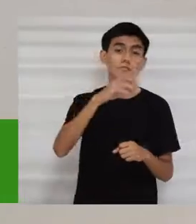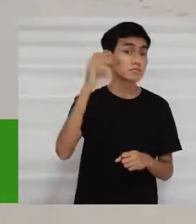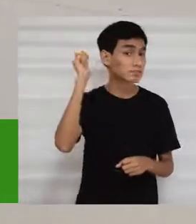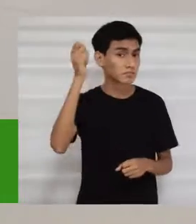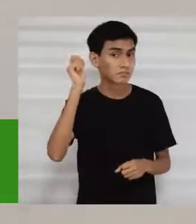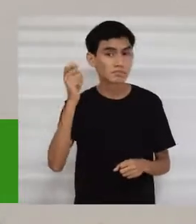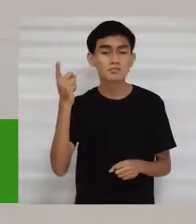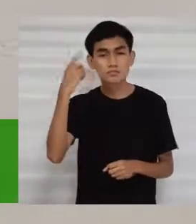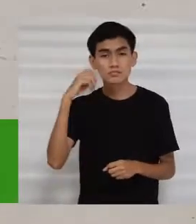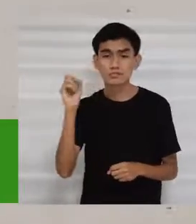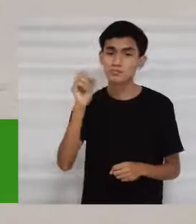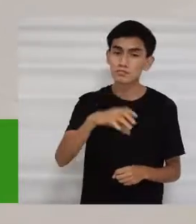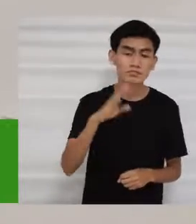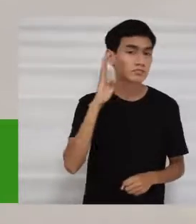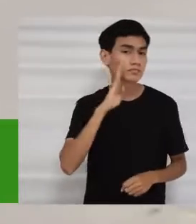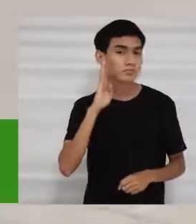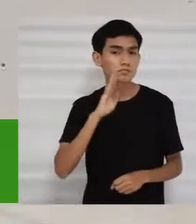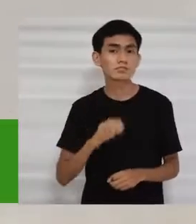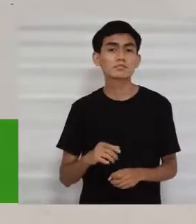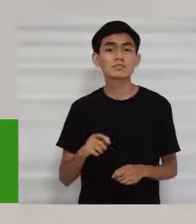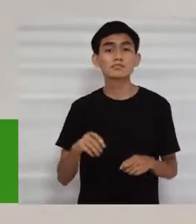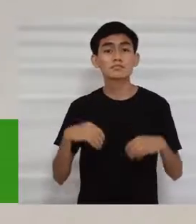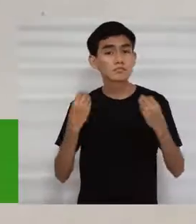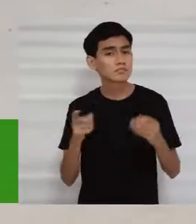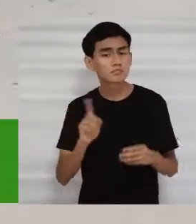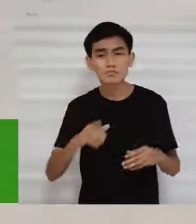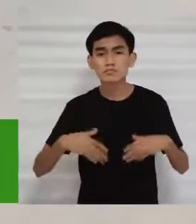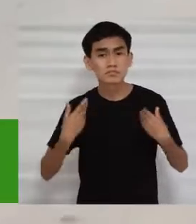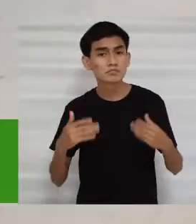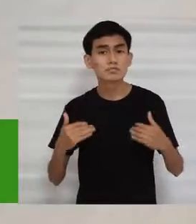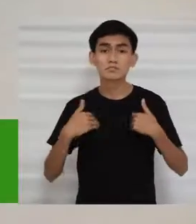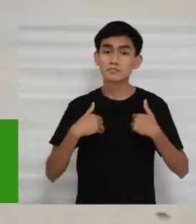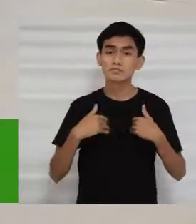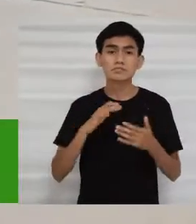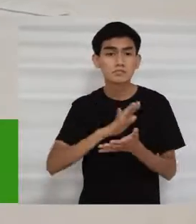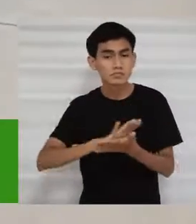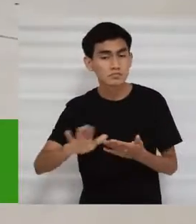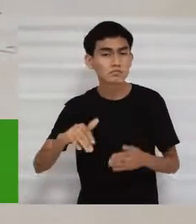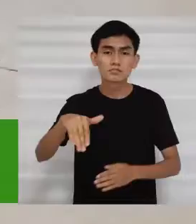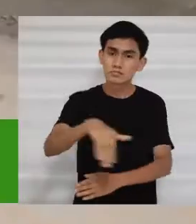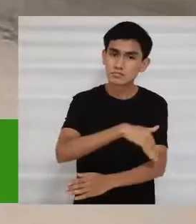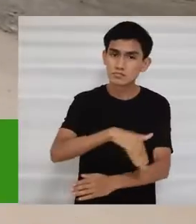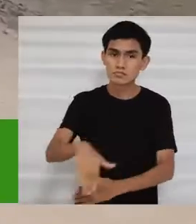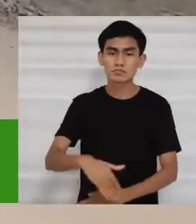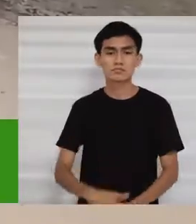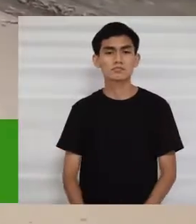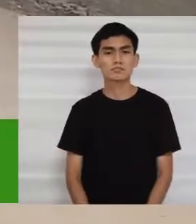y saquen sus basuras. Si no, de otra forma no se va a poder tener limpio las avenidas.